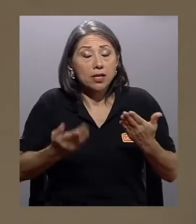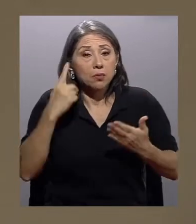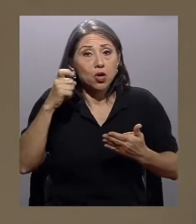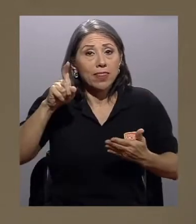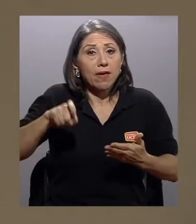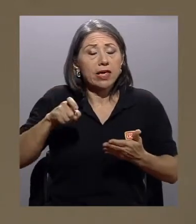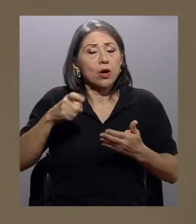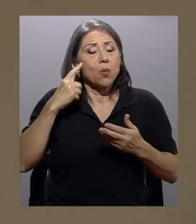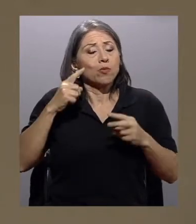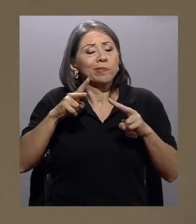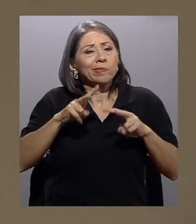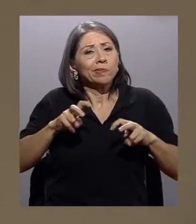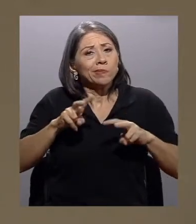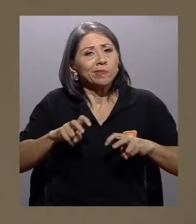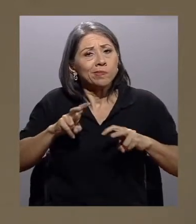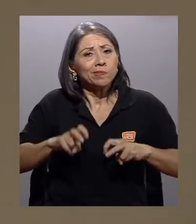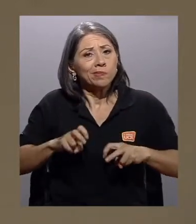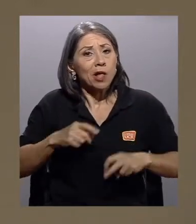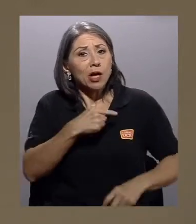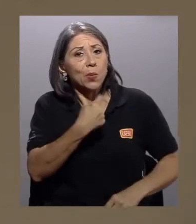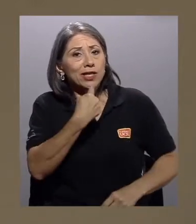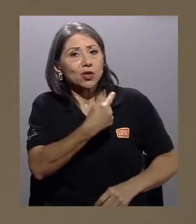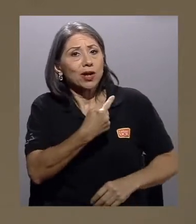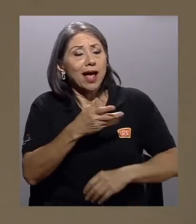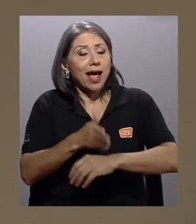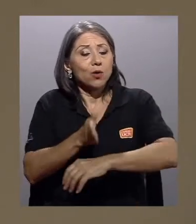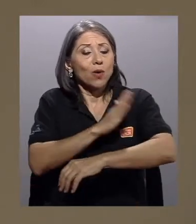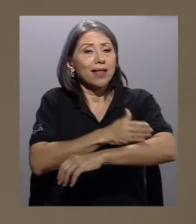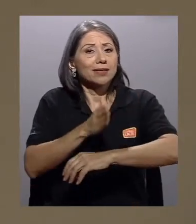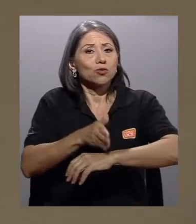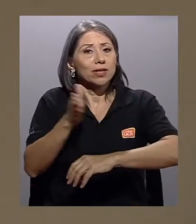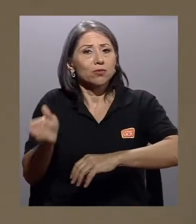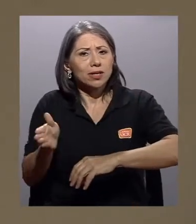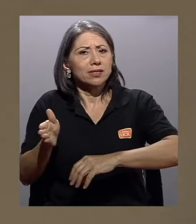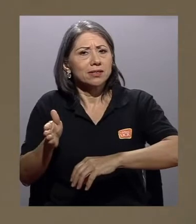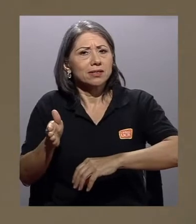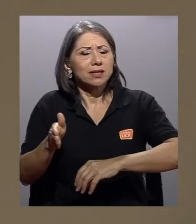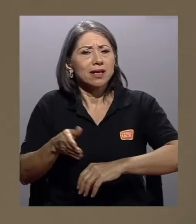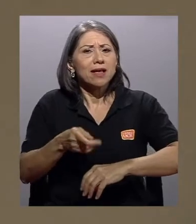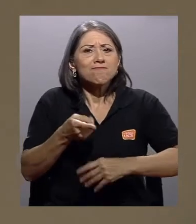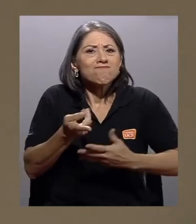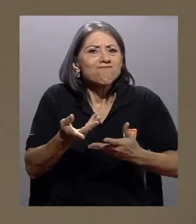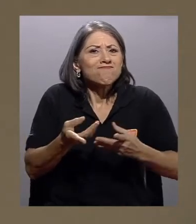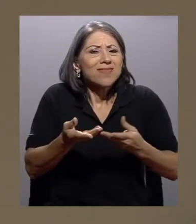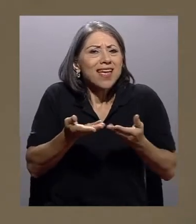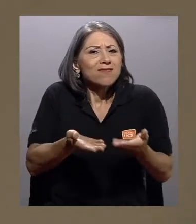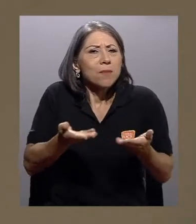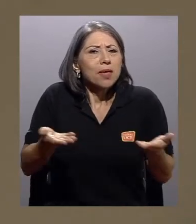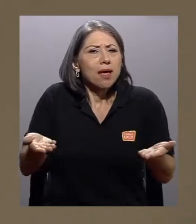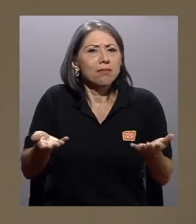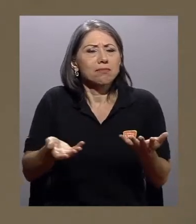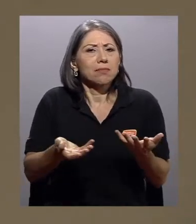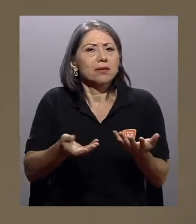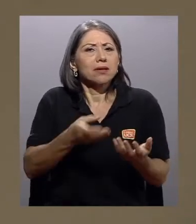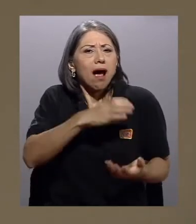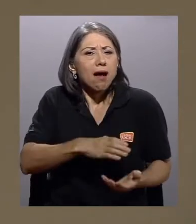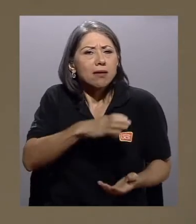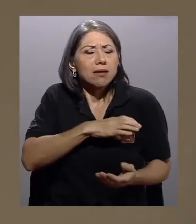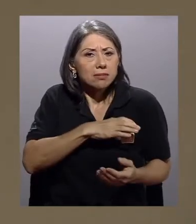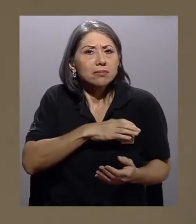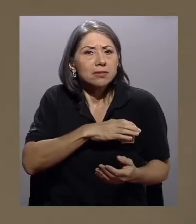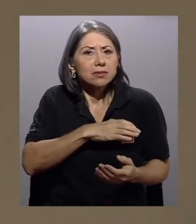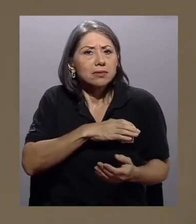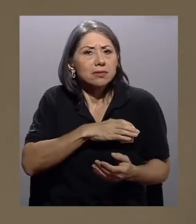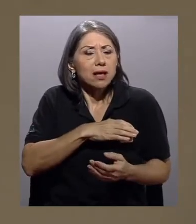reflexión que hay que hacer, y Sara lo menciona, hay un antes y un después. ¿Cuáles son esas herramientas, cuáles son esos aspectos